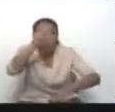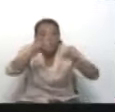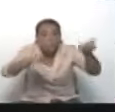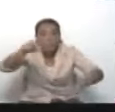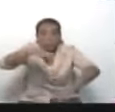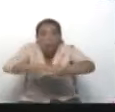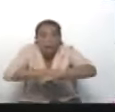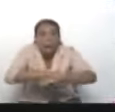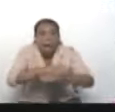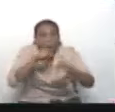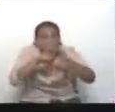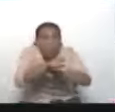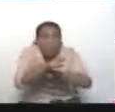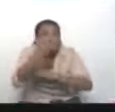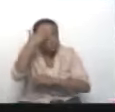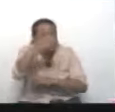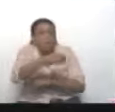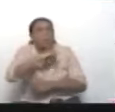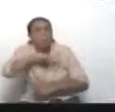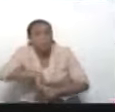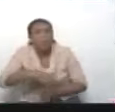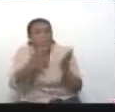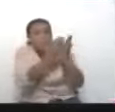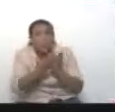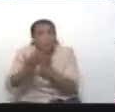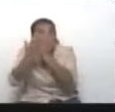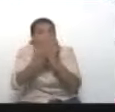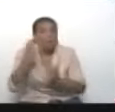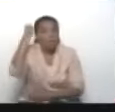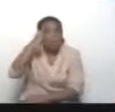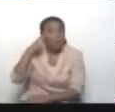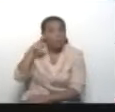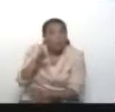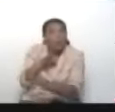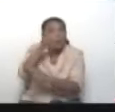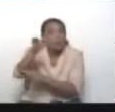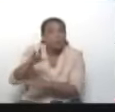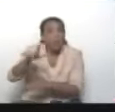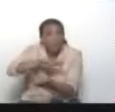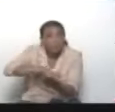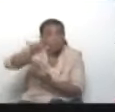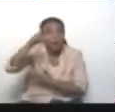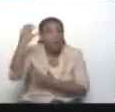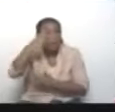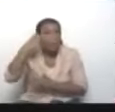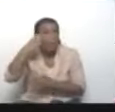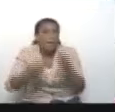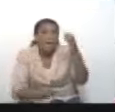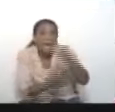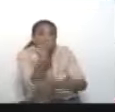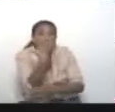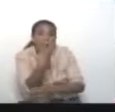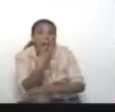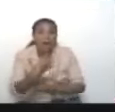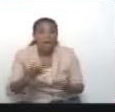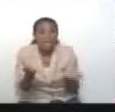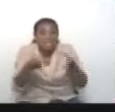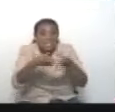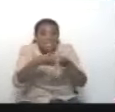tú conoces muy bien como historiador y hombre que ha estudiado en Europa cómo se dio la creación del Estado de